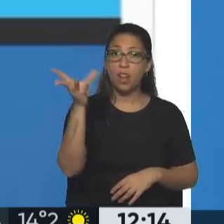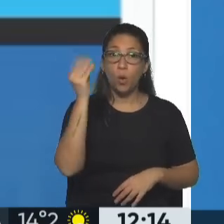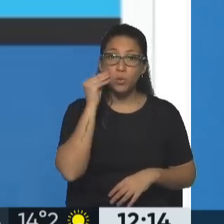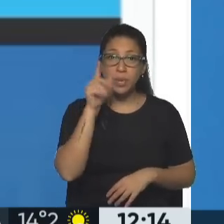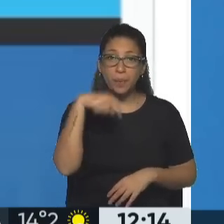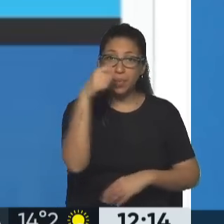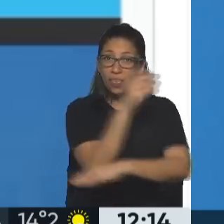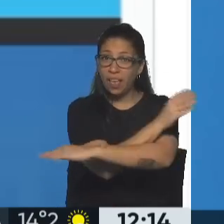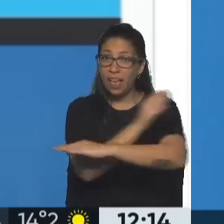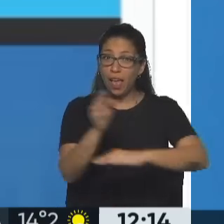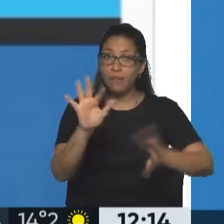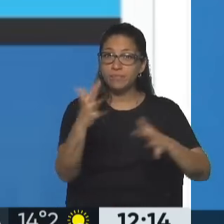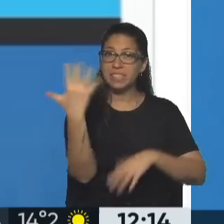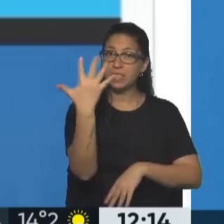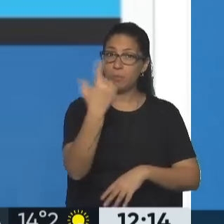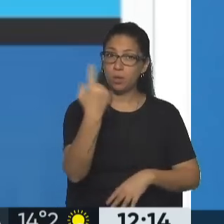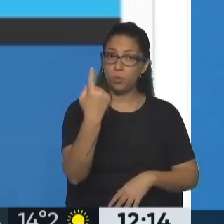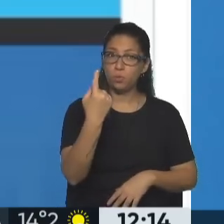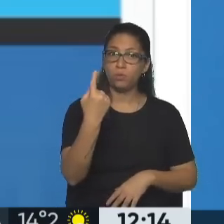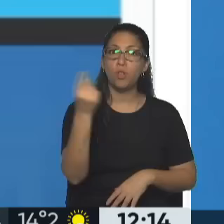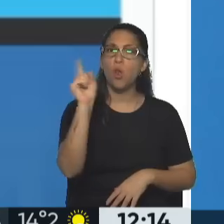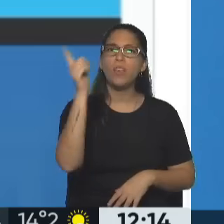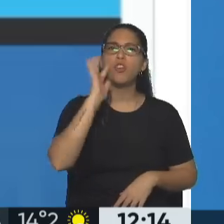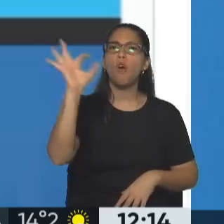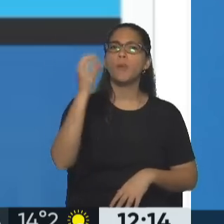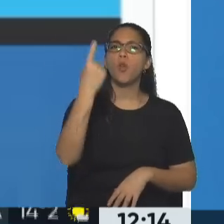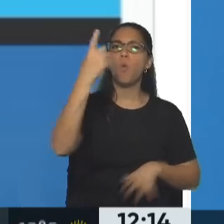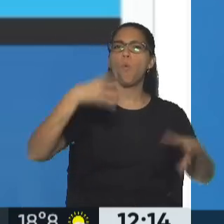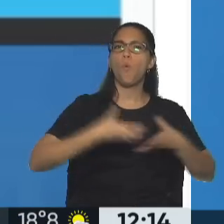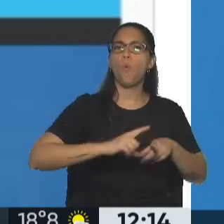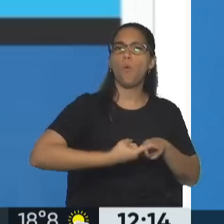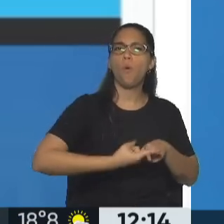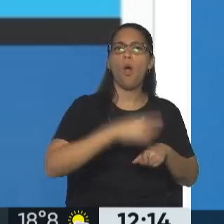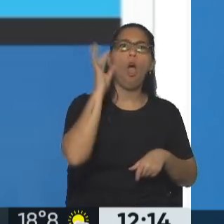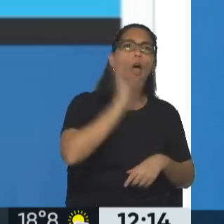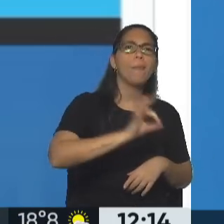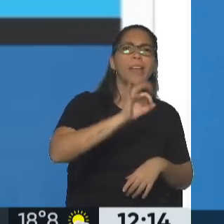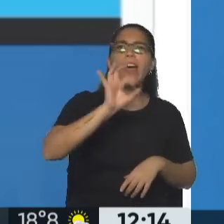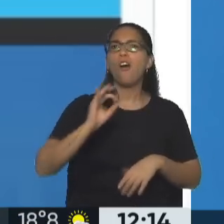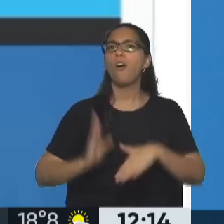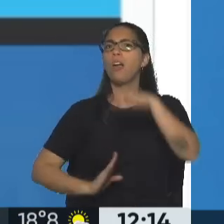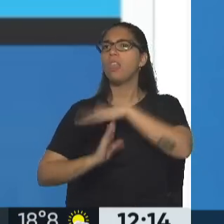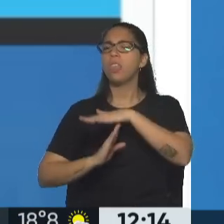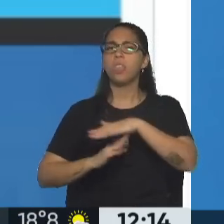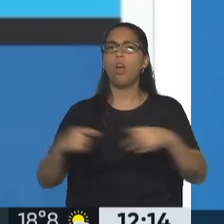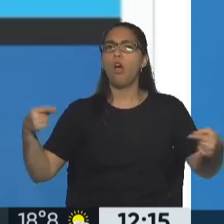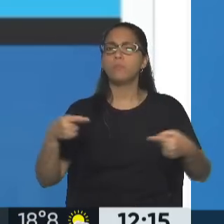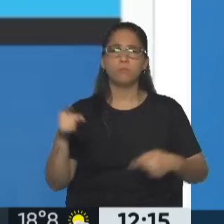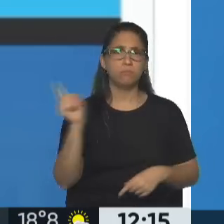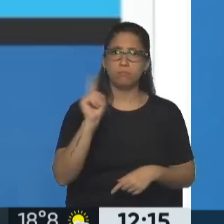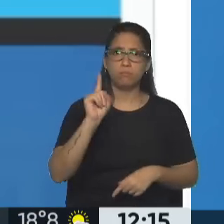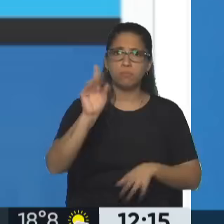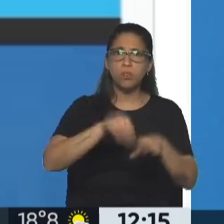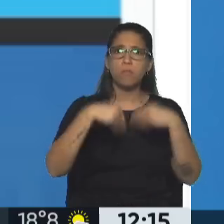este video de un poco más de 5 minutos no es la opinión de un partido político ni de un dirigente opositor. Es el resultado del